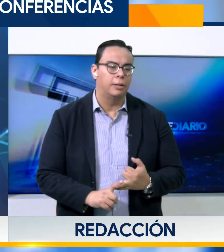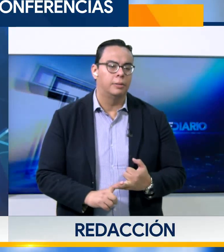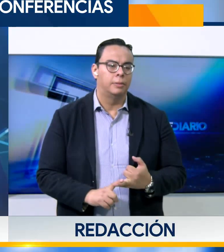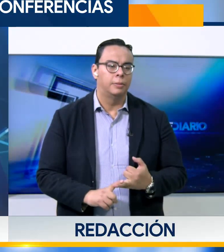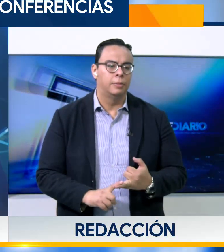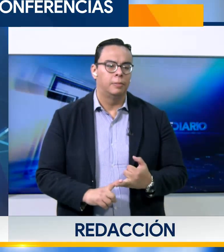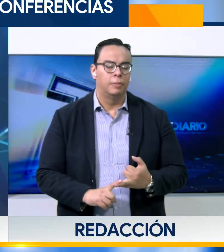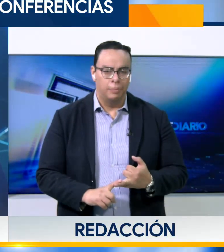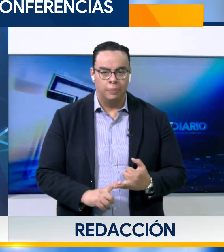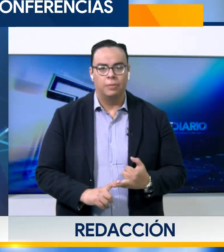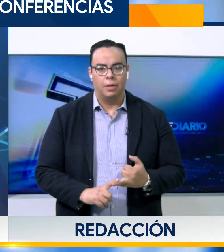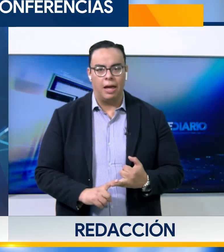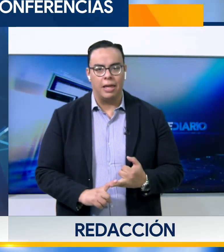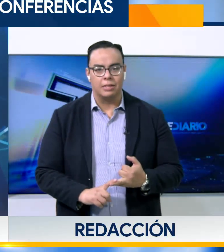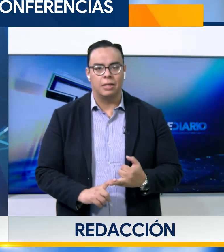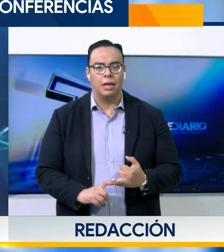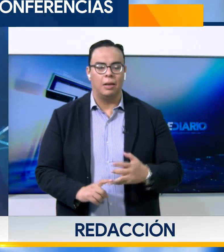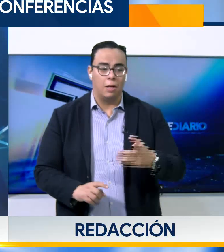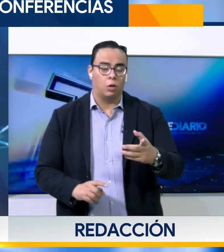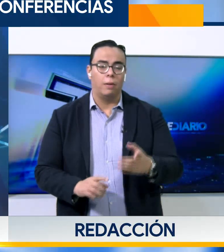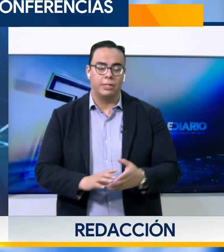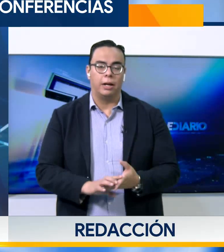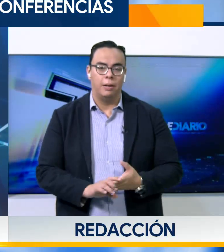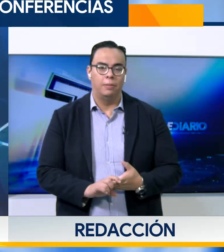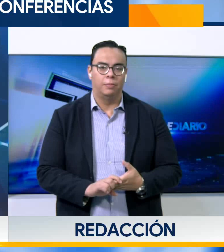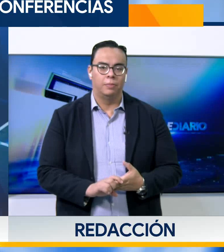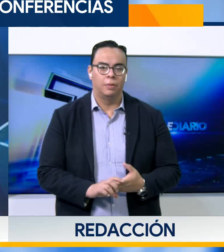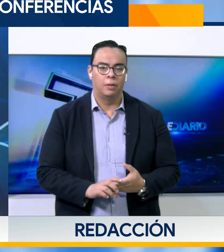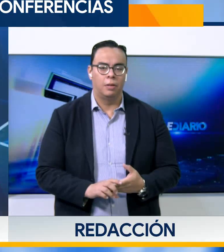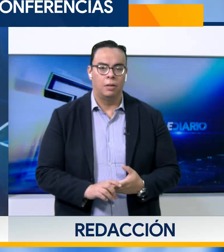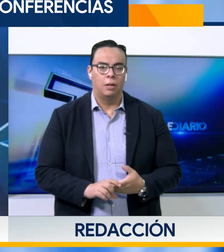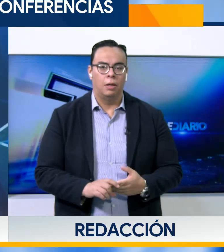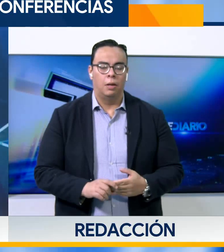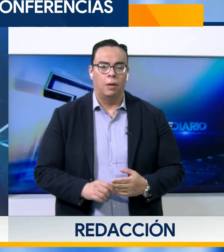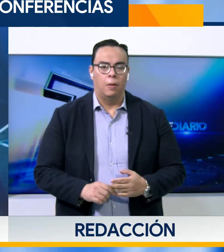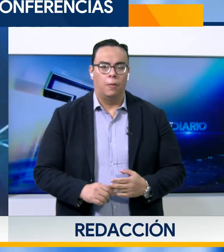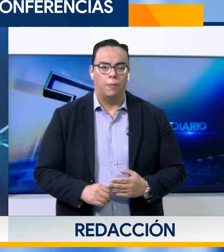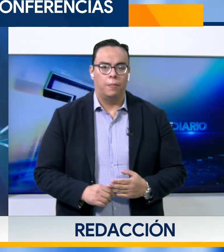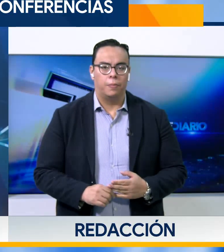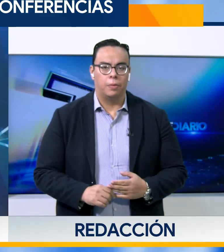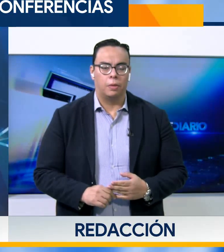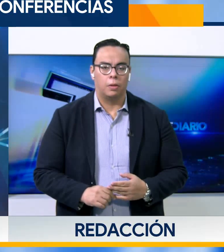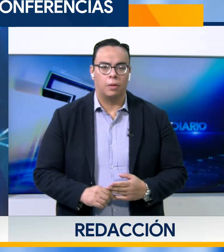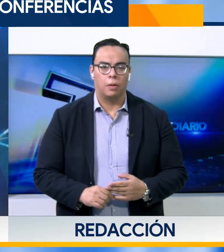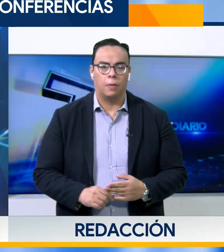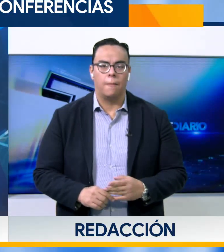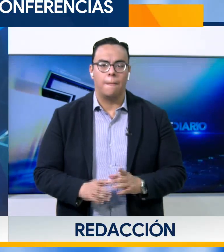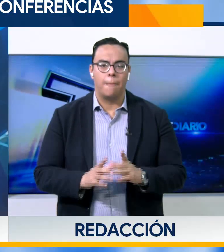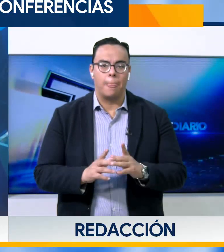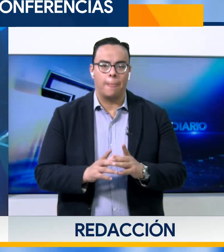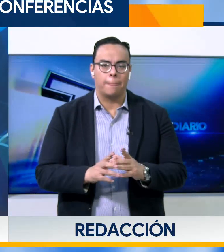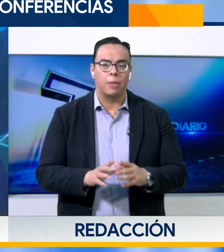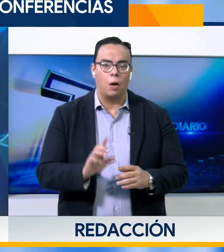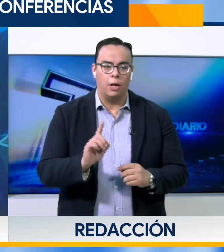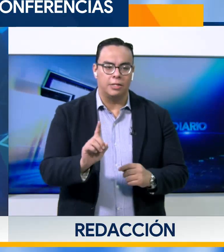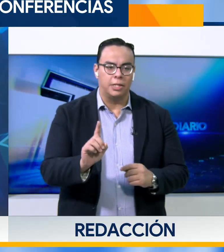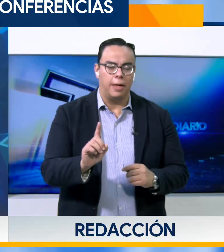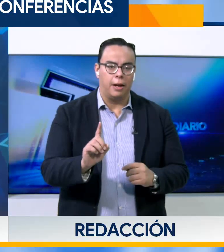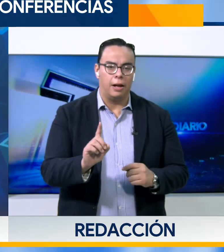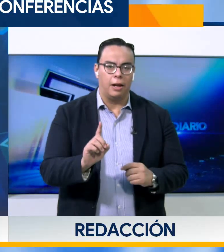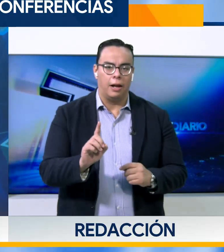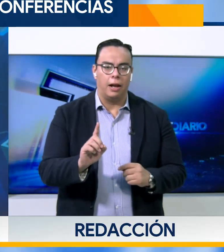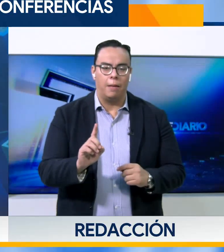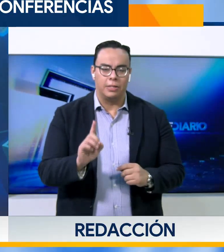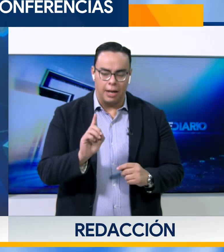también. Exactamente. Bueno, pues... Y la doctora Becerra. Exactamente. Bueno, Luis García, muchísimas gracias.